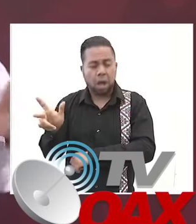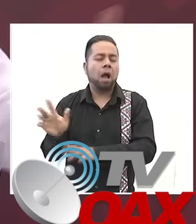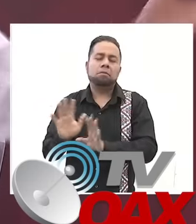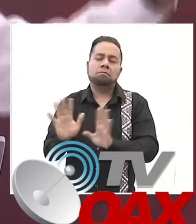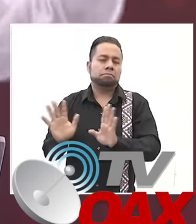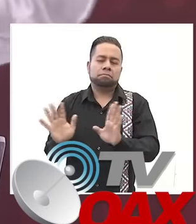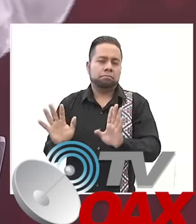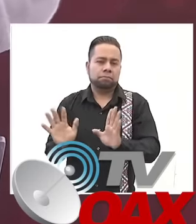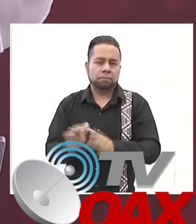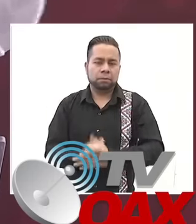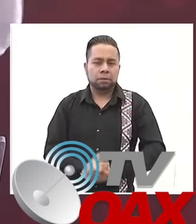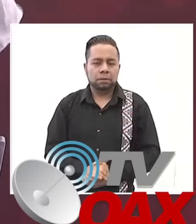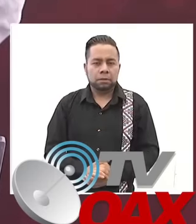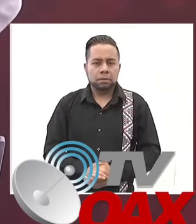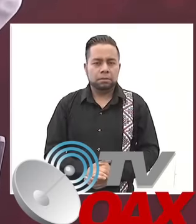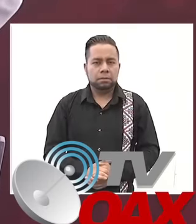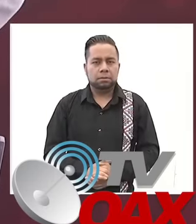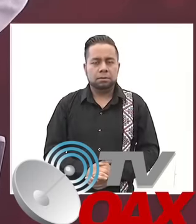está